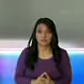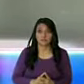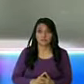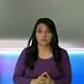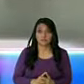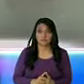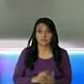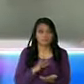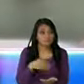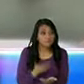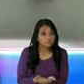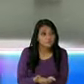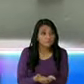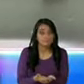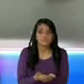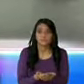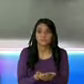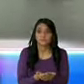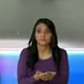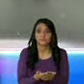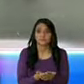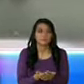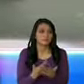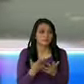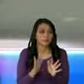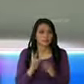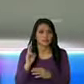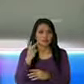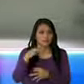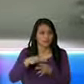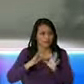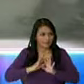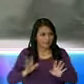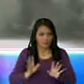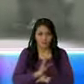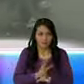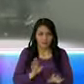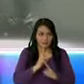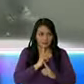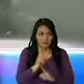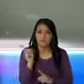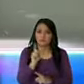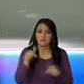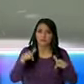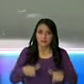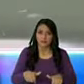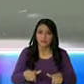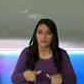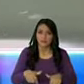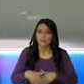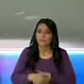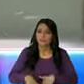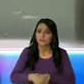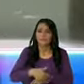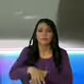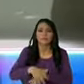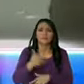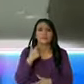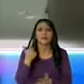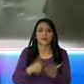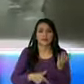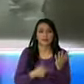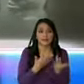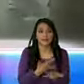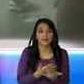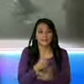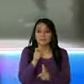hemos venido buscando en que se reconozca una segunda vuelta, sino que también estamos aquí en las calles esperando de que la